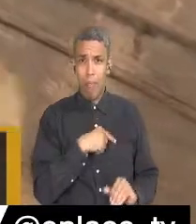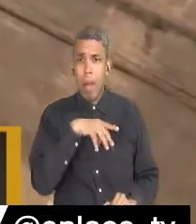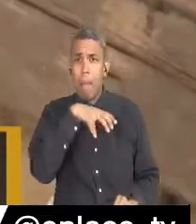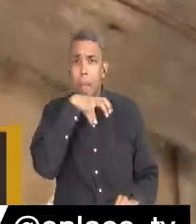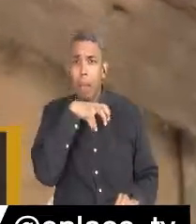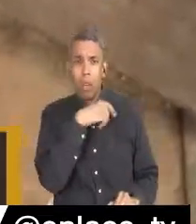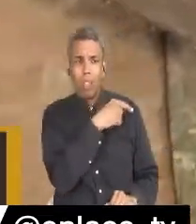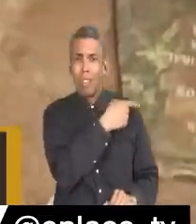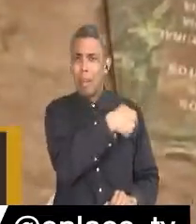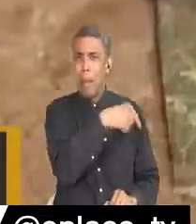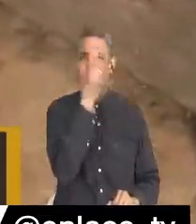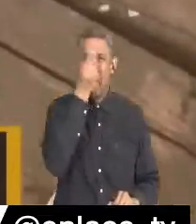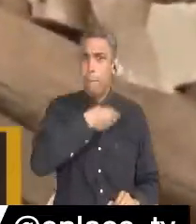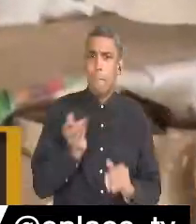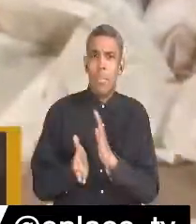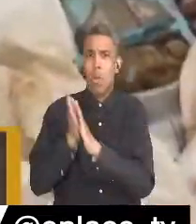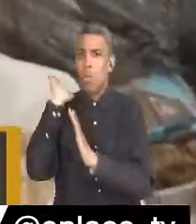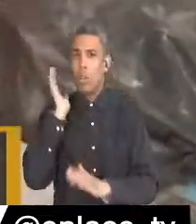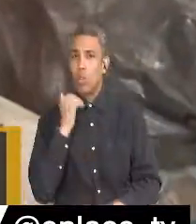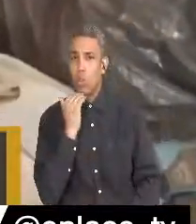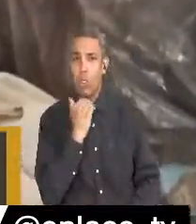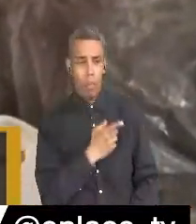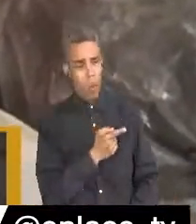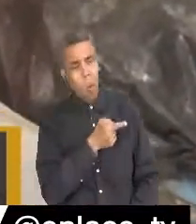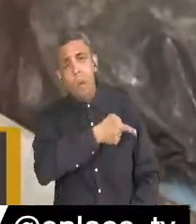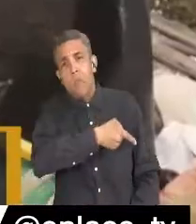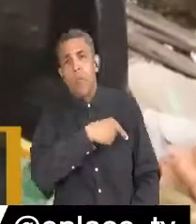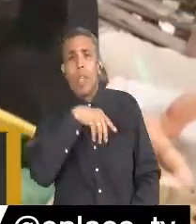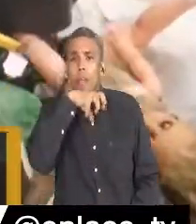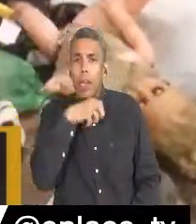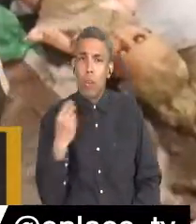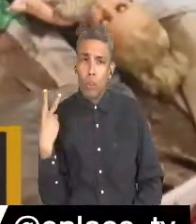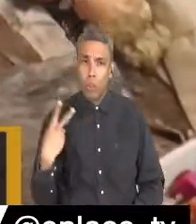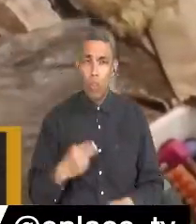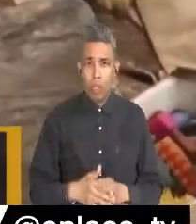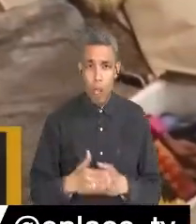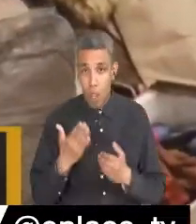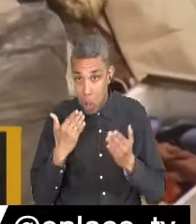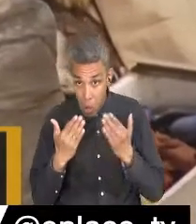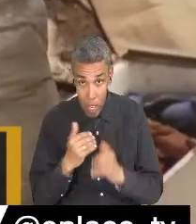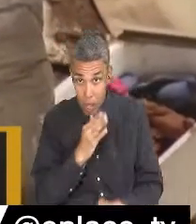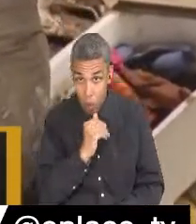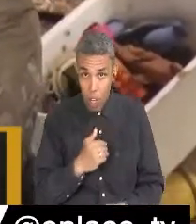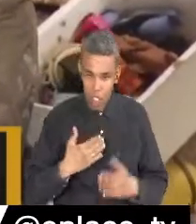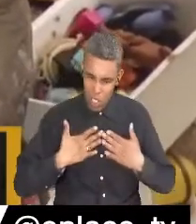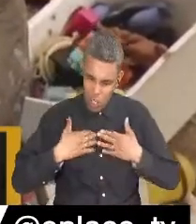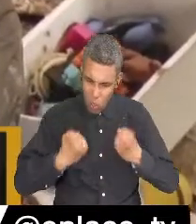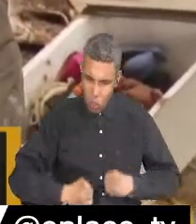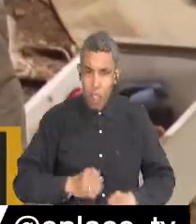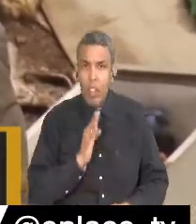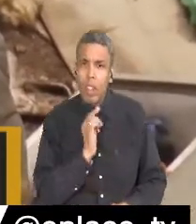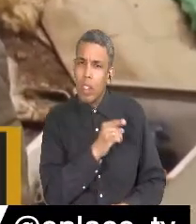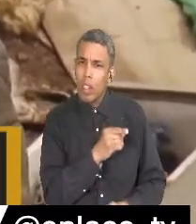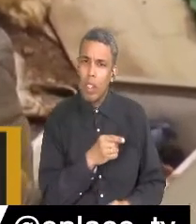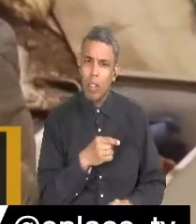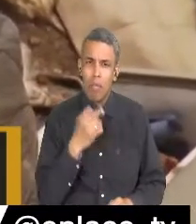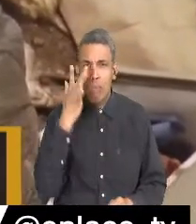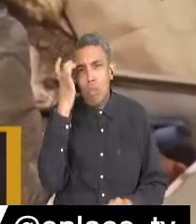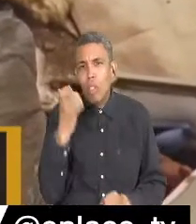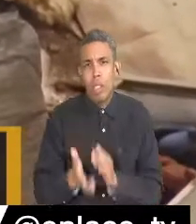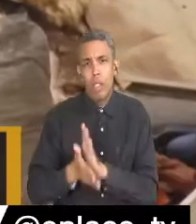presente llevarle comida y agua. Y hasta el sol de hoy no se sabe quién es el propietario, por qué los dejaron. La